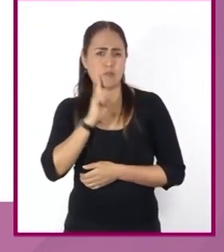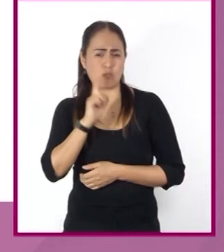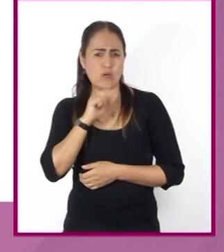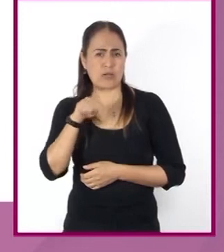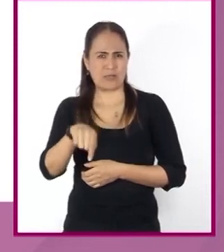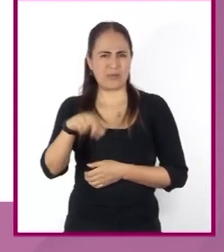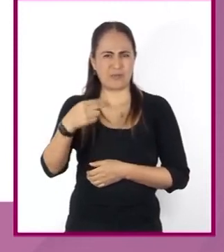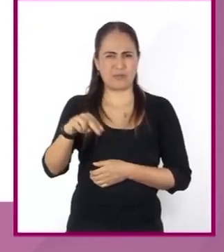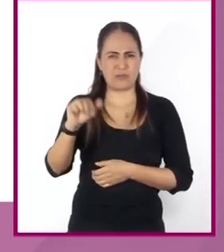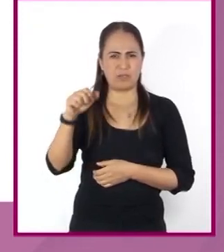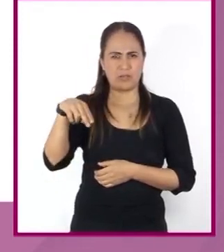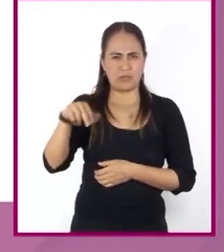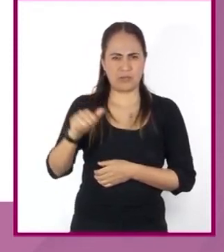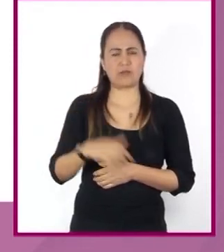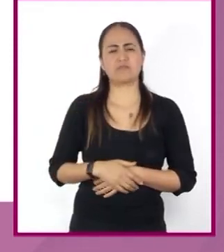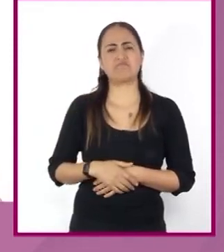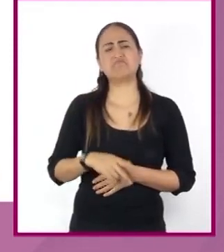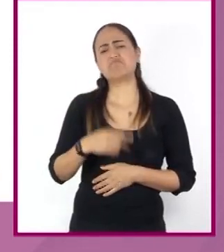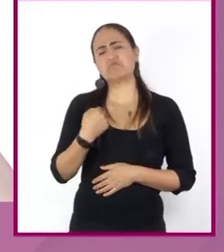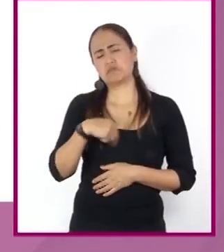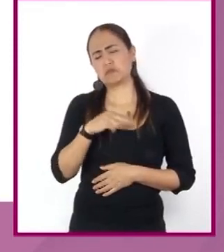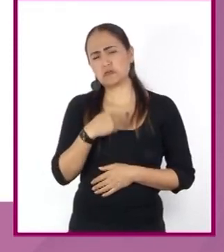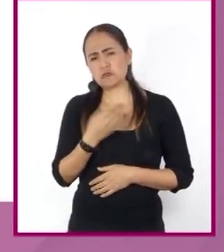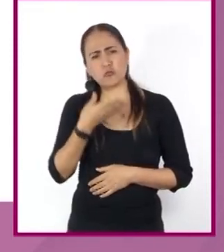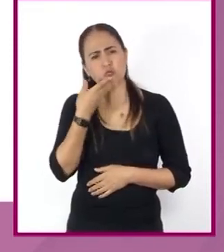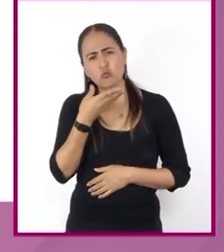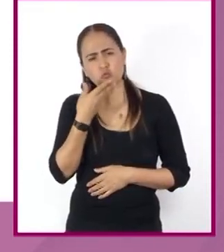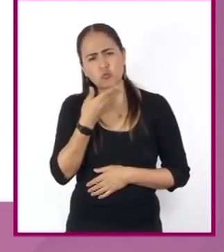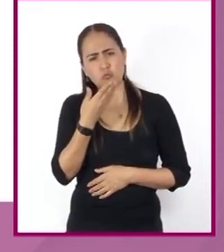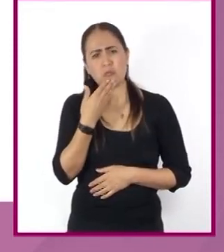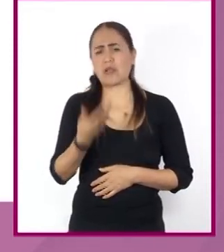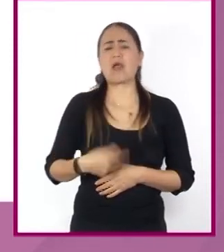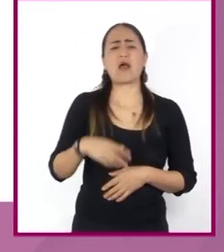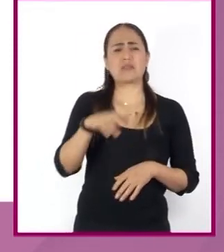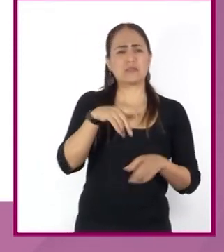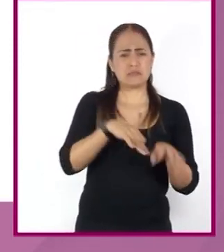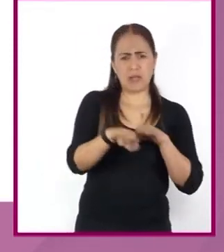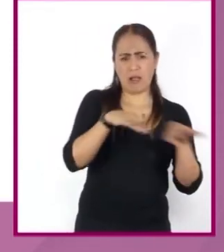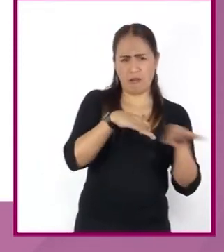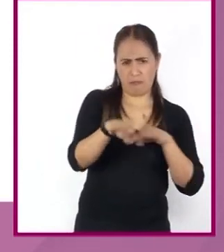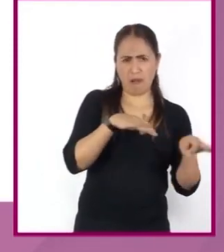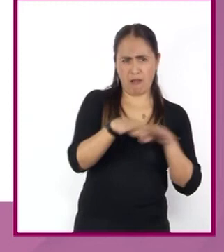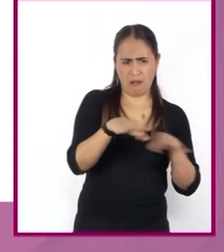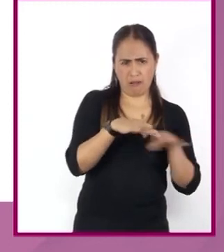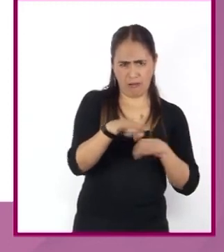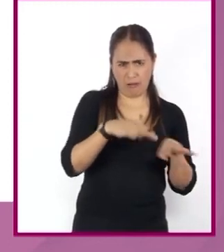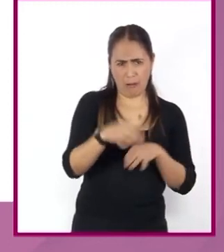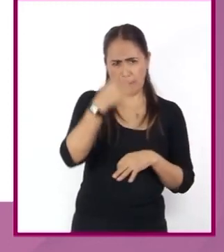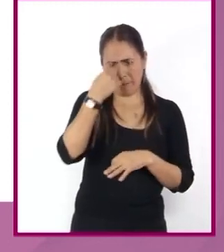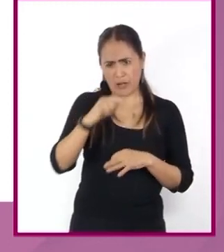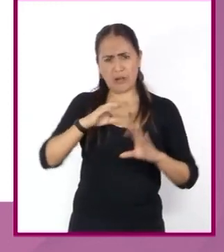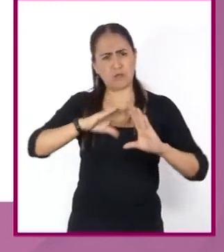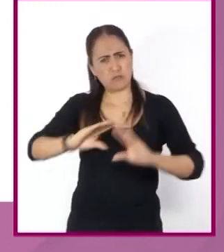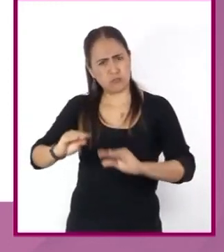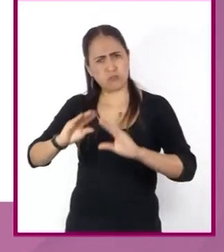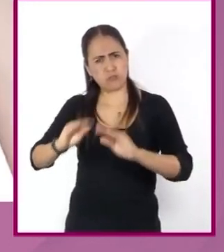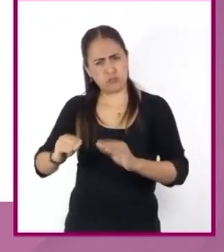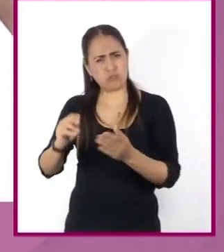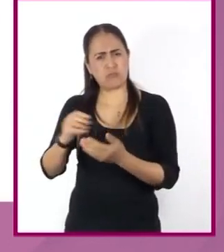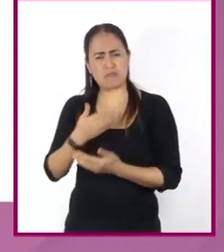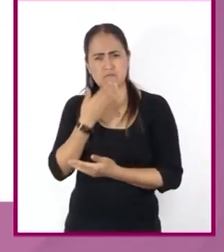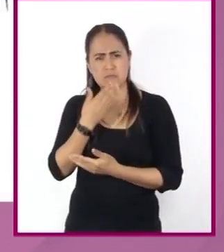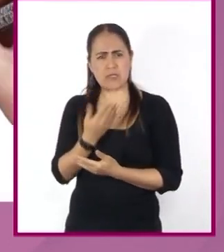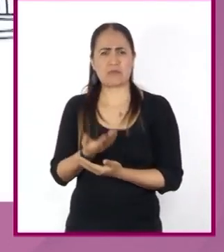los padres, nos dedicamos a trabajar mucho para darle la mejor vida posible y una buena educación con valores y honestidad.